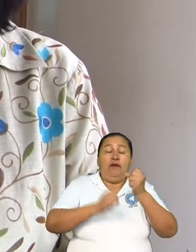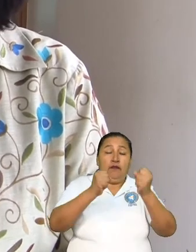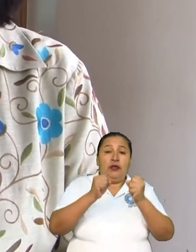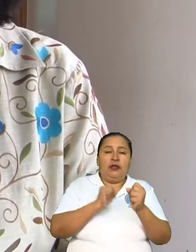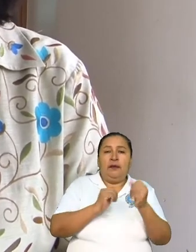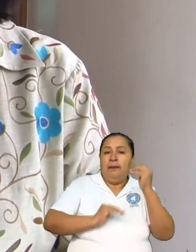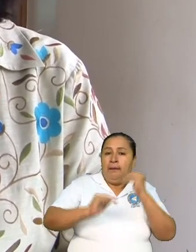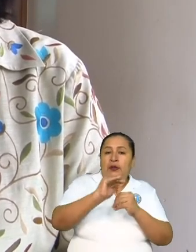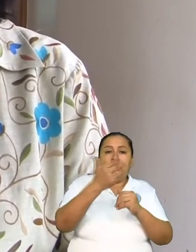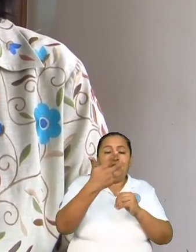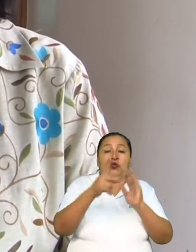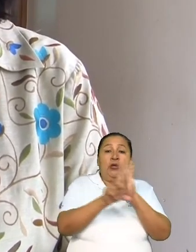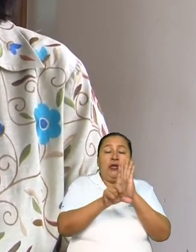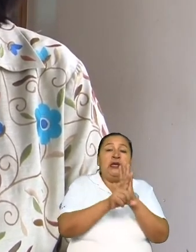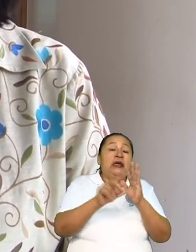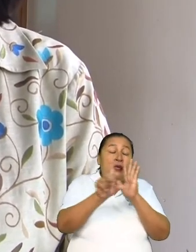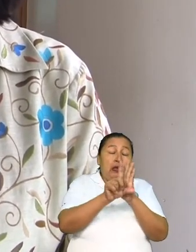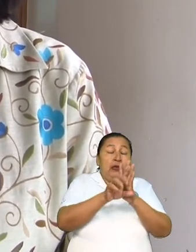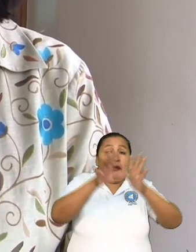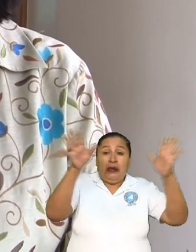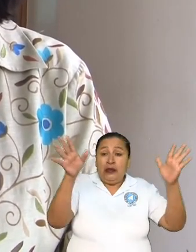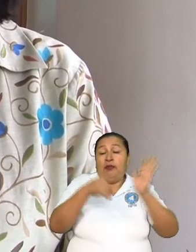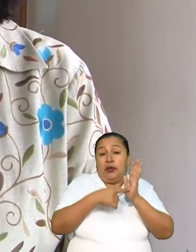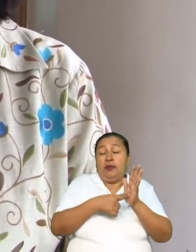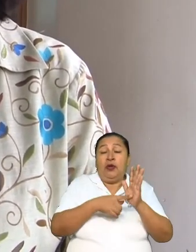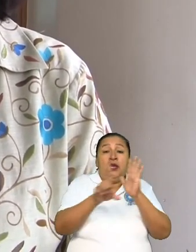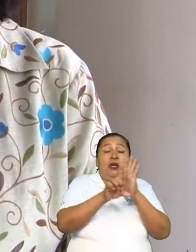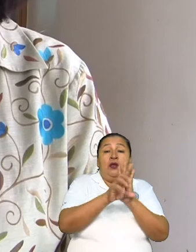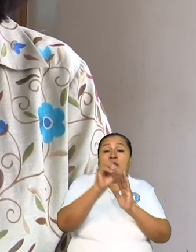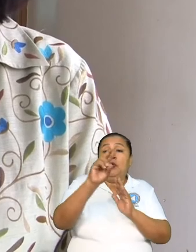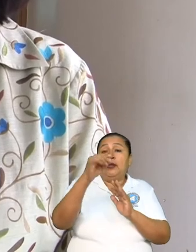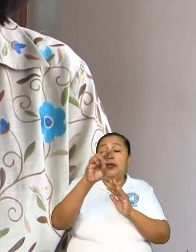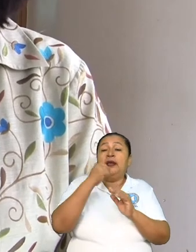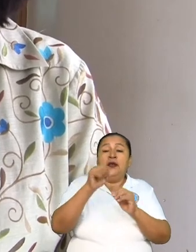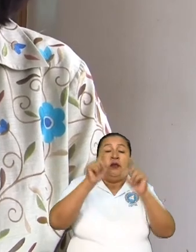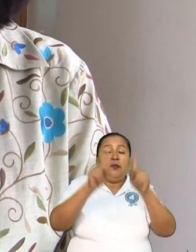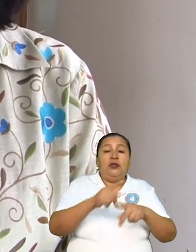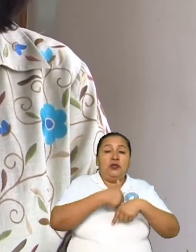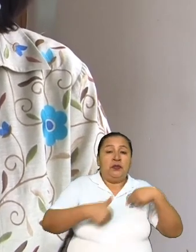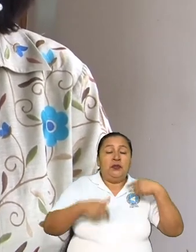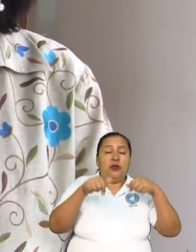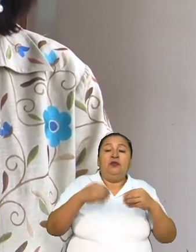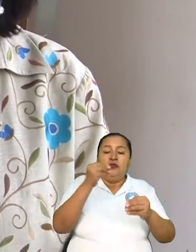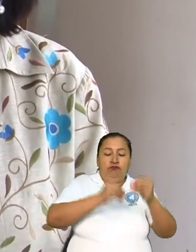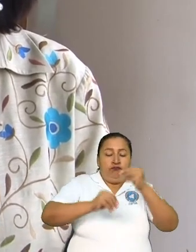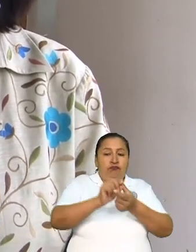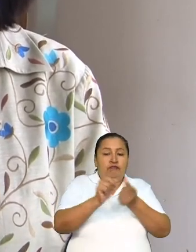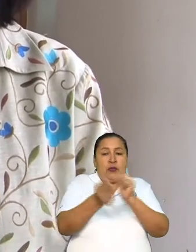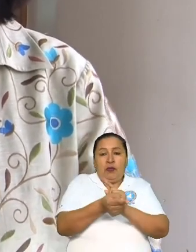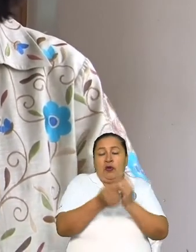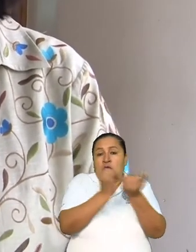de 8 leyes y leyes grandes, pues, como la Ley Orgánica del Poder Ejecutivo, que ha sufrido una gran cantidad de reformas, tanto la